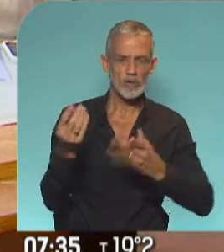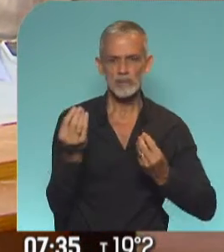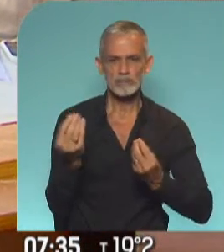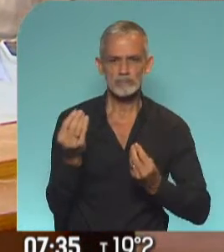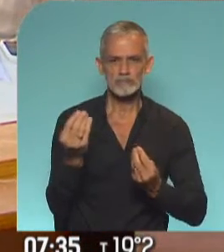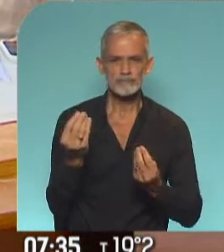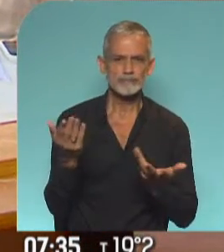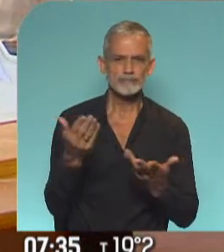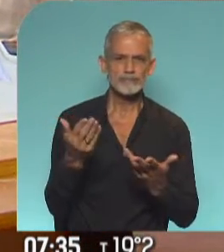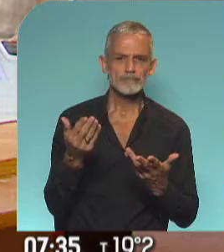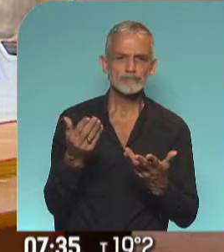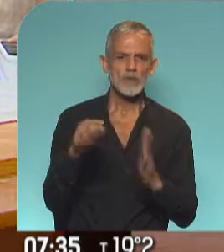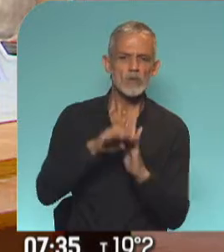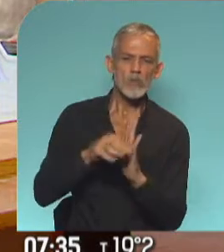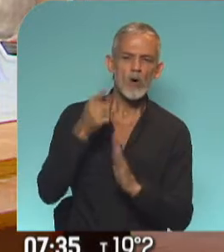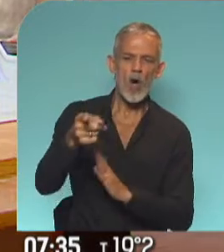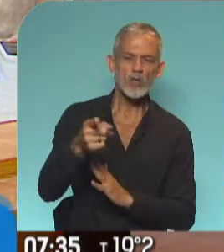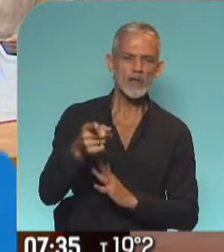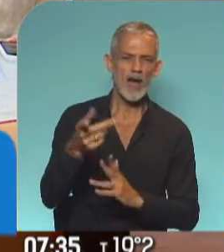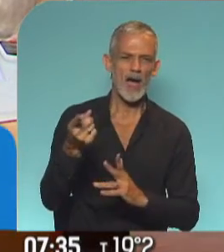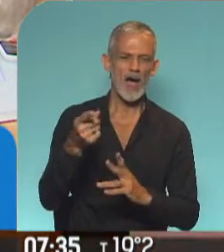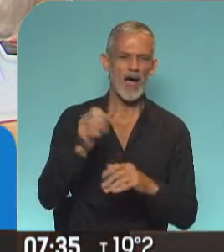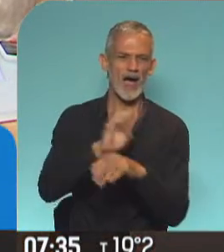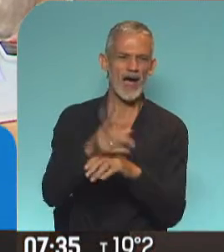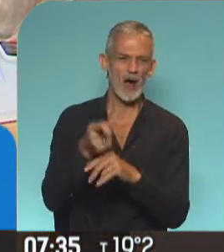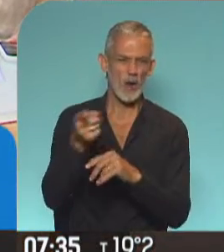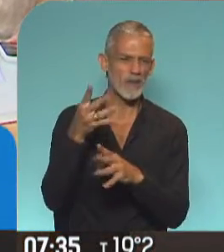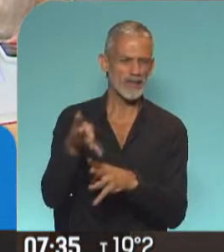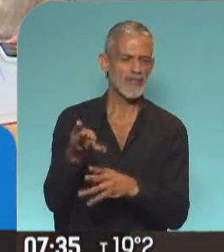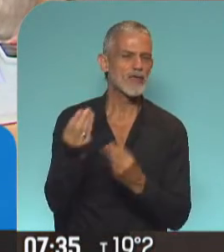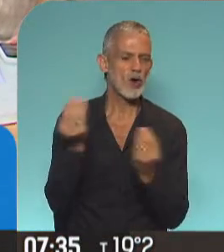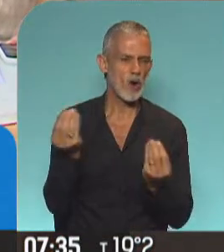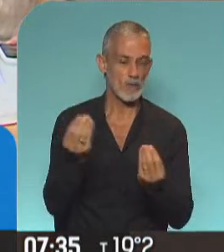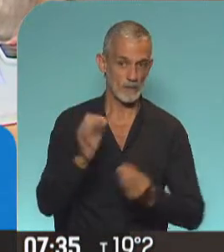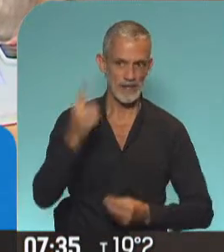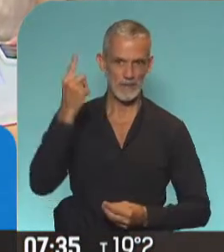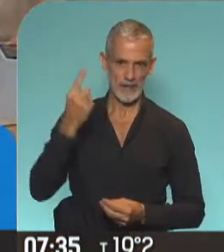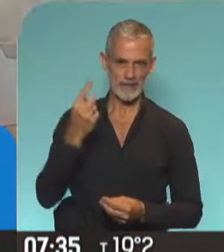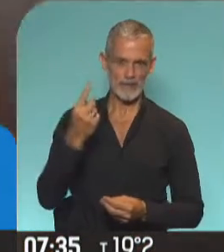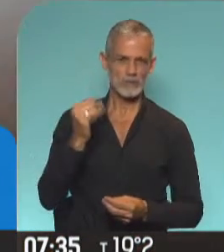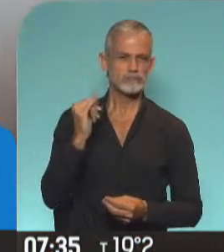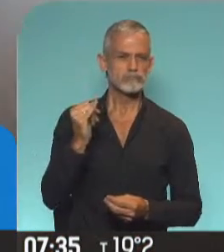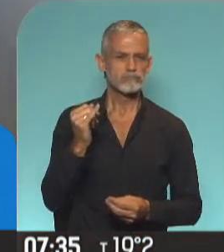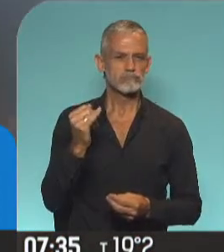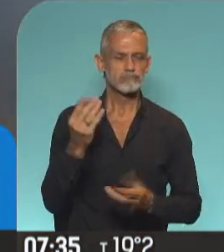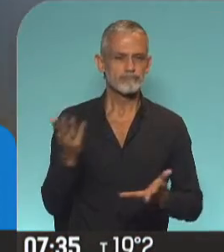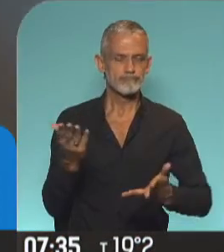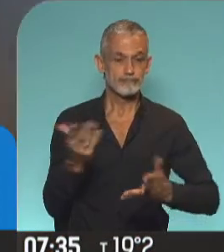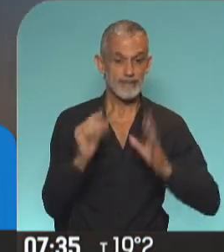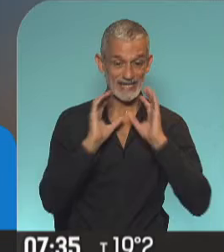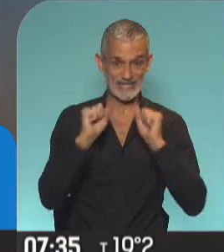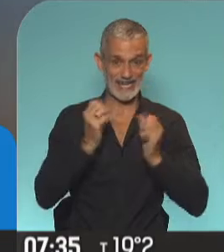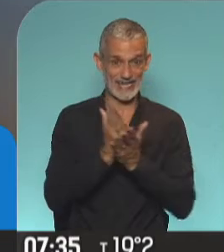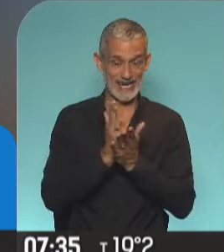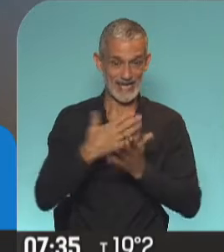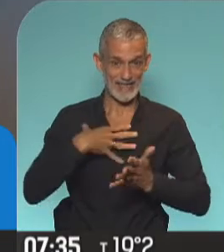contra el COVID en esa zona de la República Argentina? Bueno, en primer lugar, decir que la Secretaría de